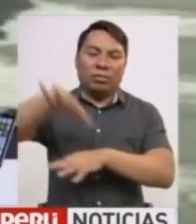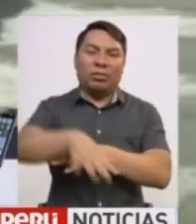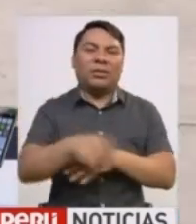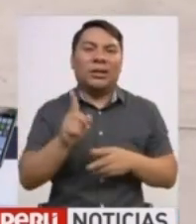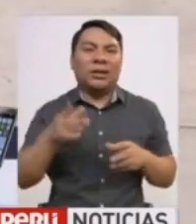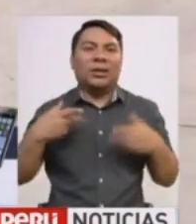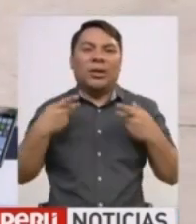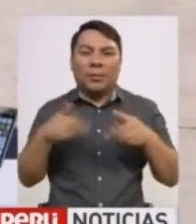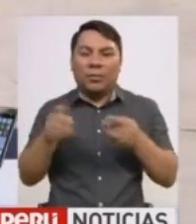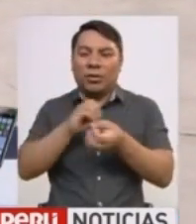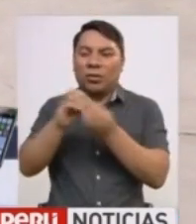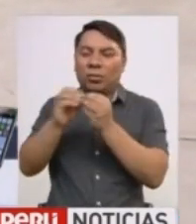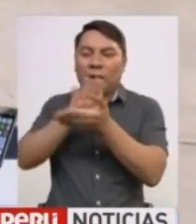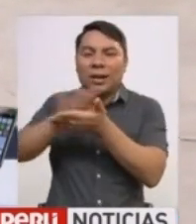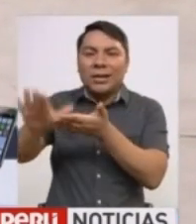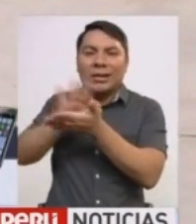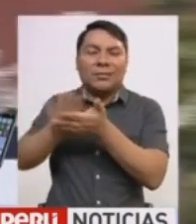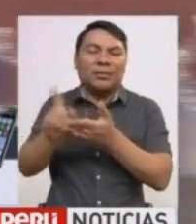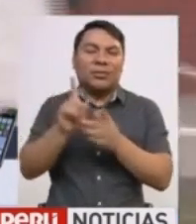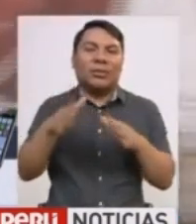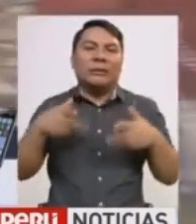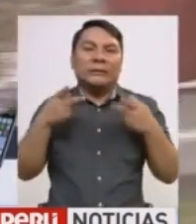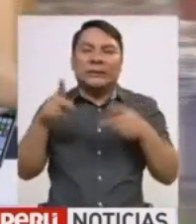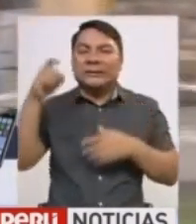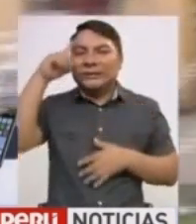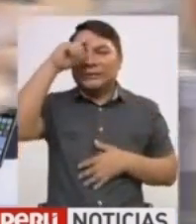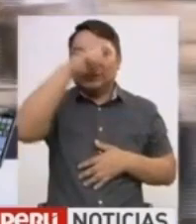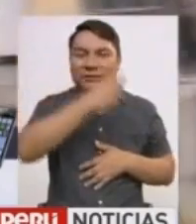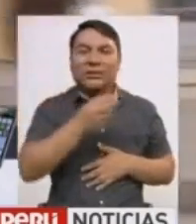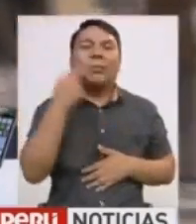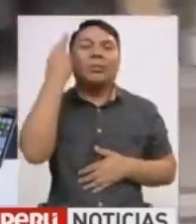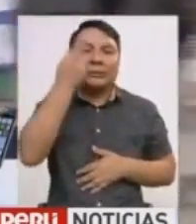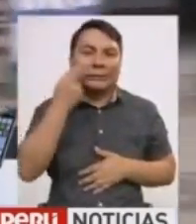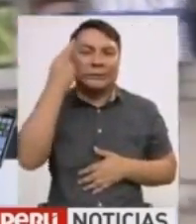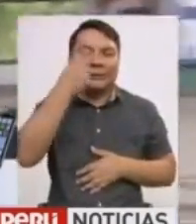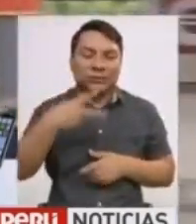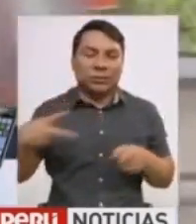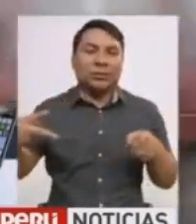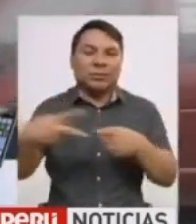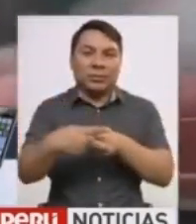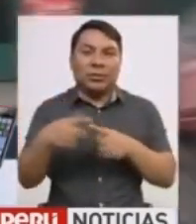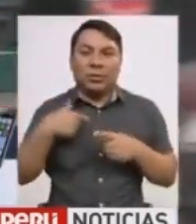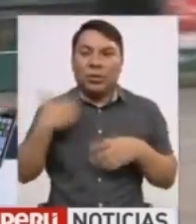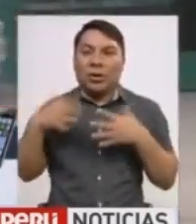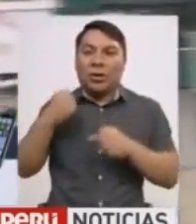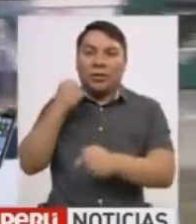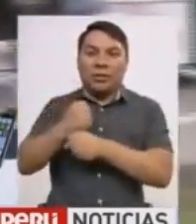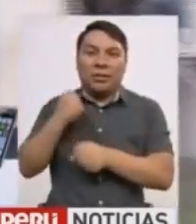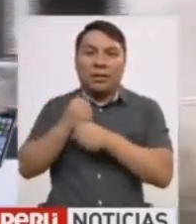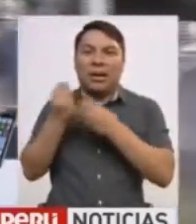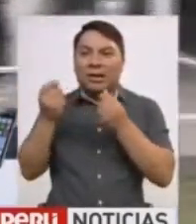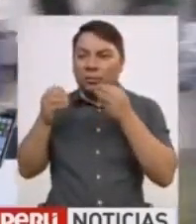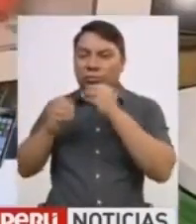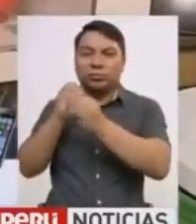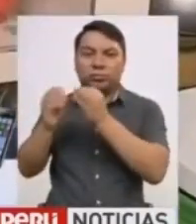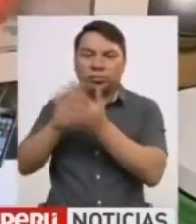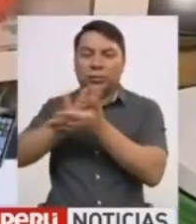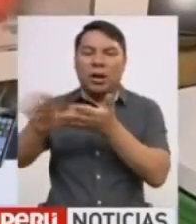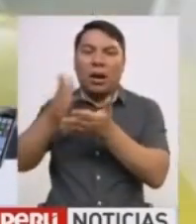tratamiento. Sí, pero señor Vega, invocamos a la ciudadanía que reaccione con tranquilidad, que reaccione con prudencia.